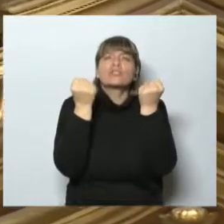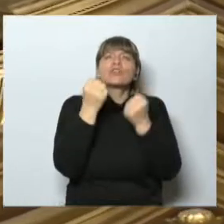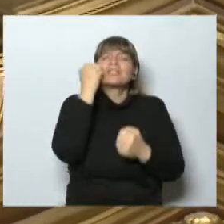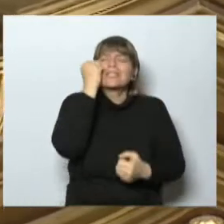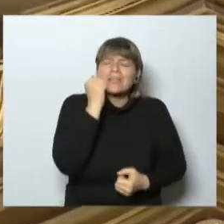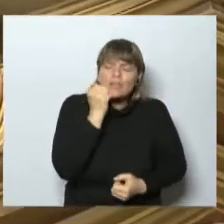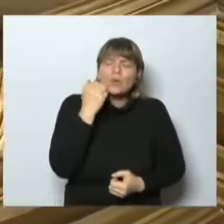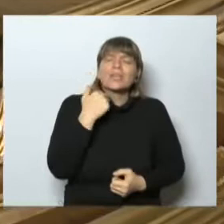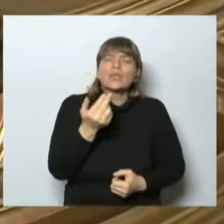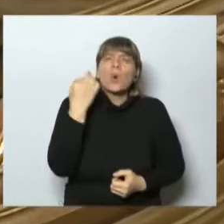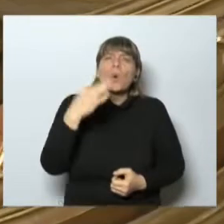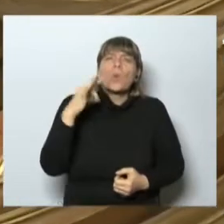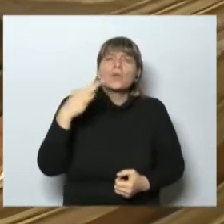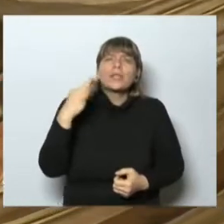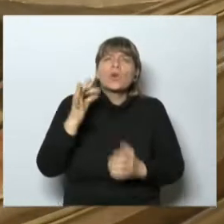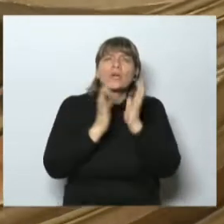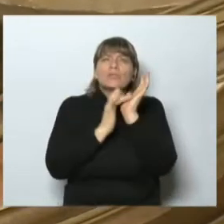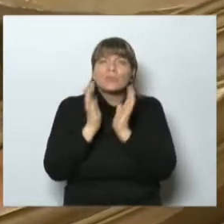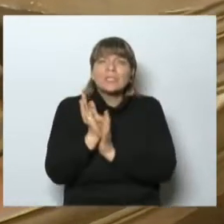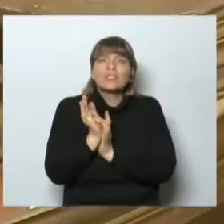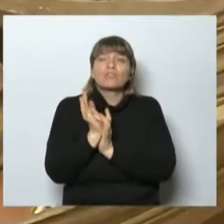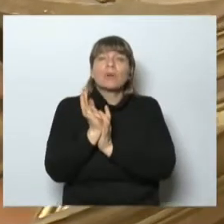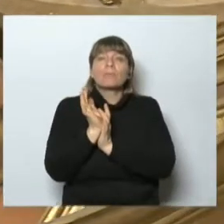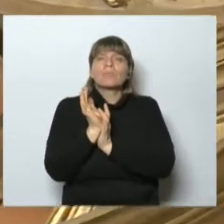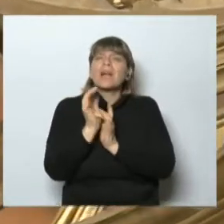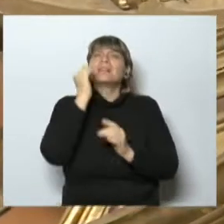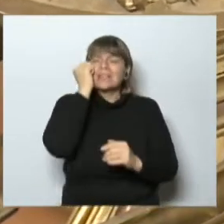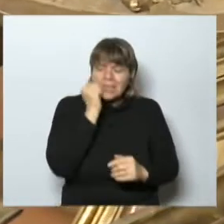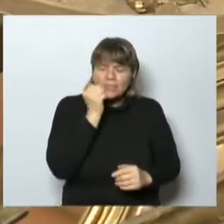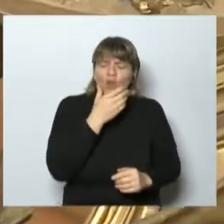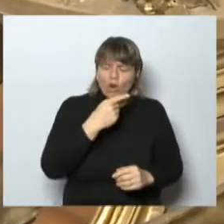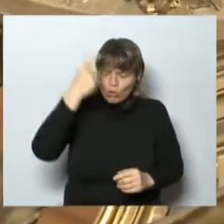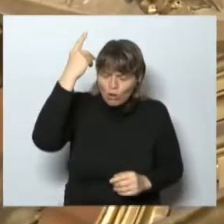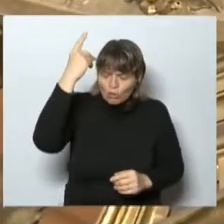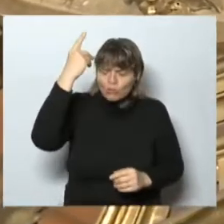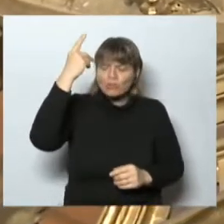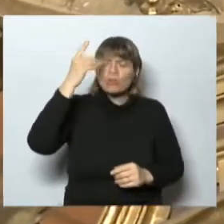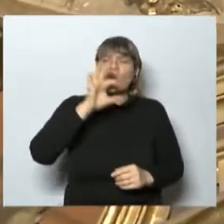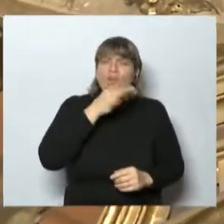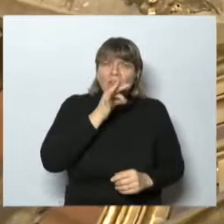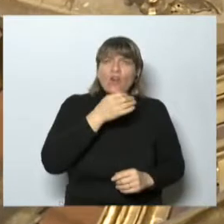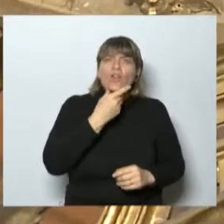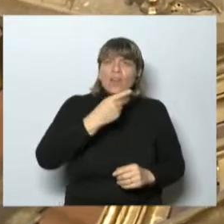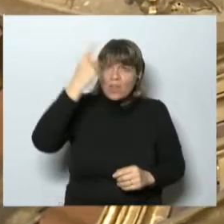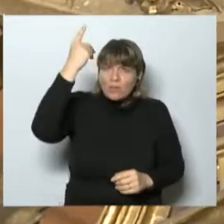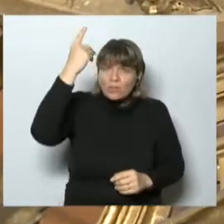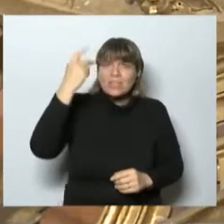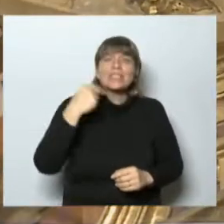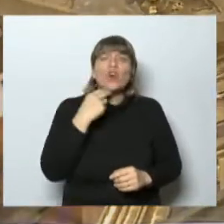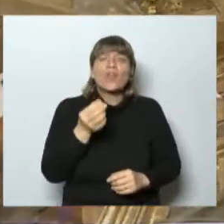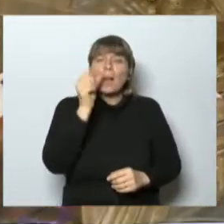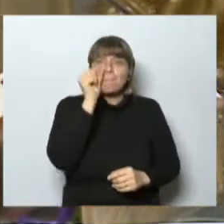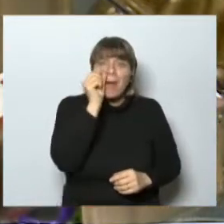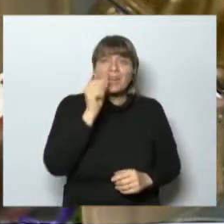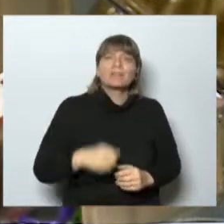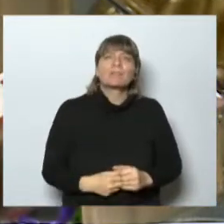Señor Hijo Único Jesucristo, Señor Dios, Cordero de Dios, Hijo